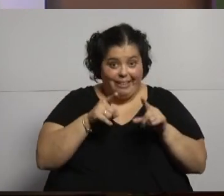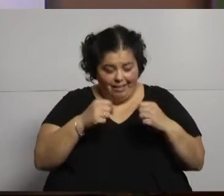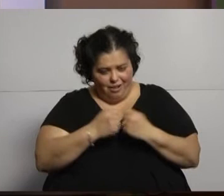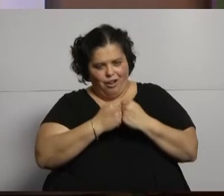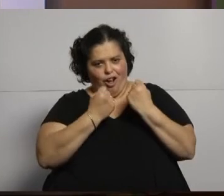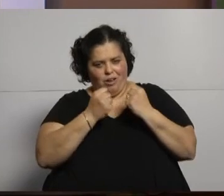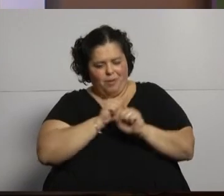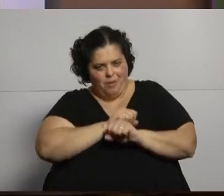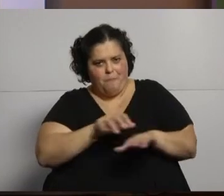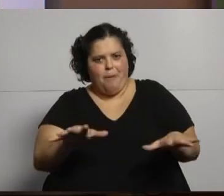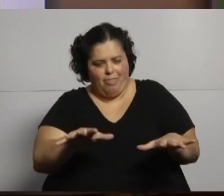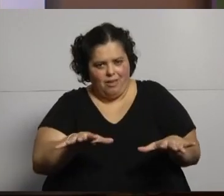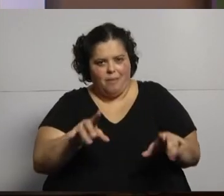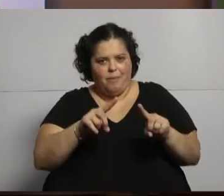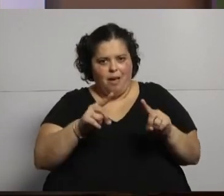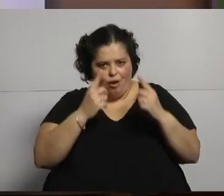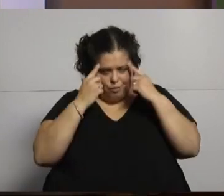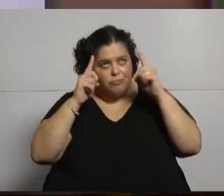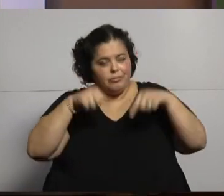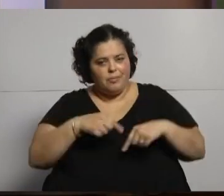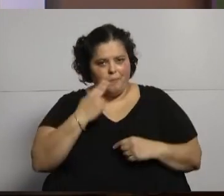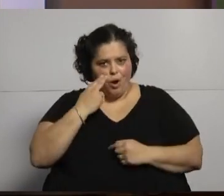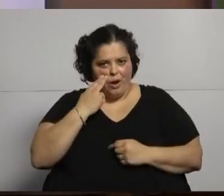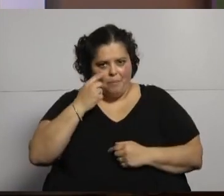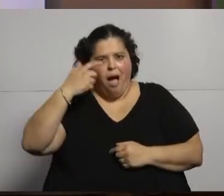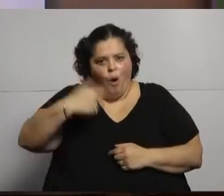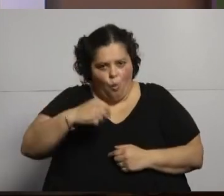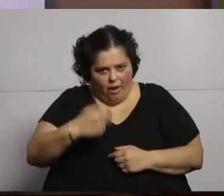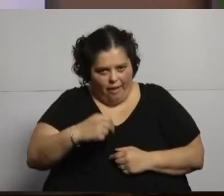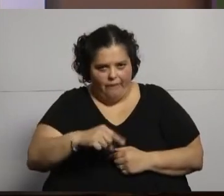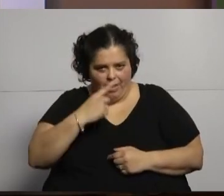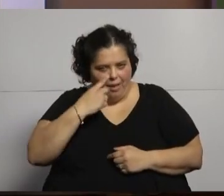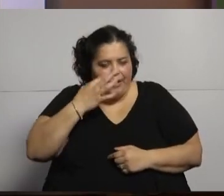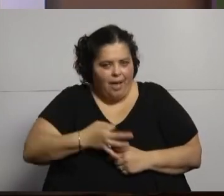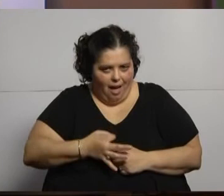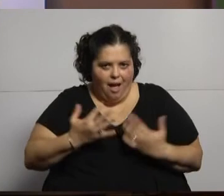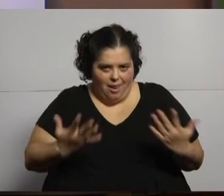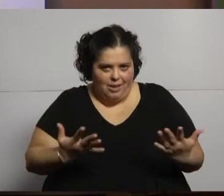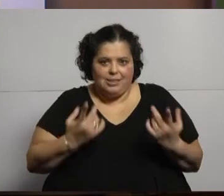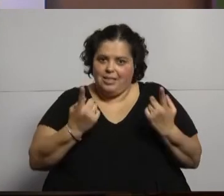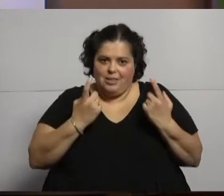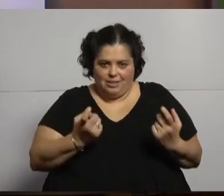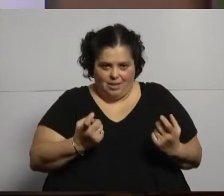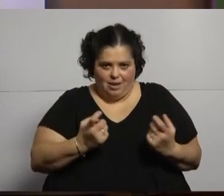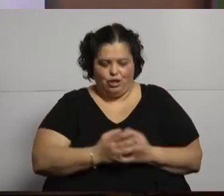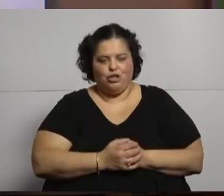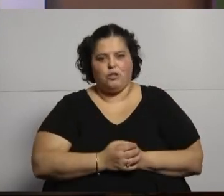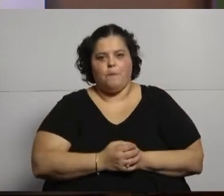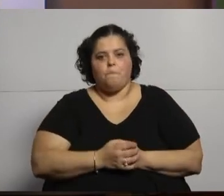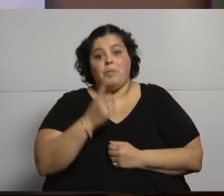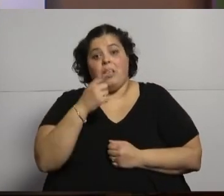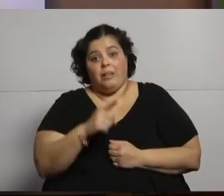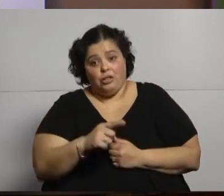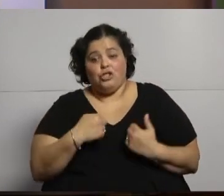nos aterrizan a esos problemas que son urgentes, reales y súper necesarias. Les